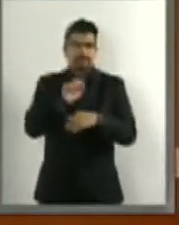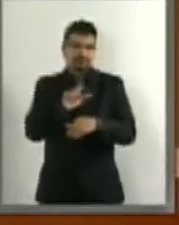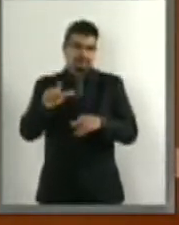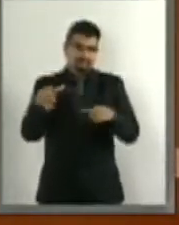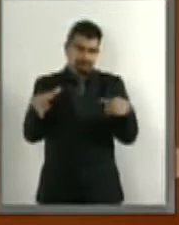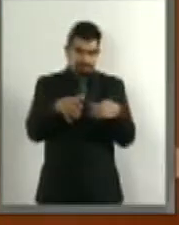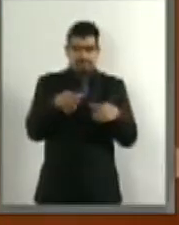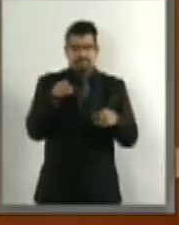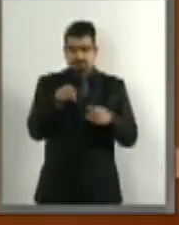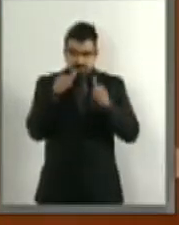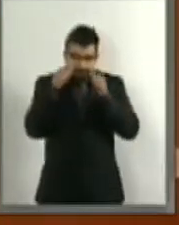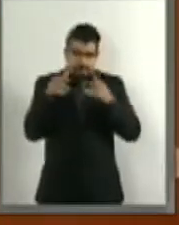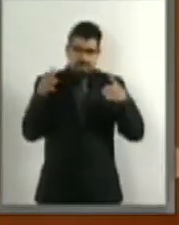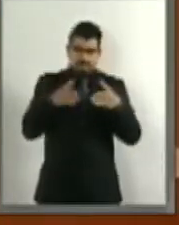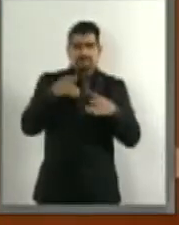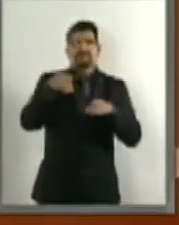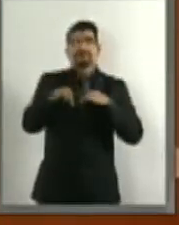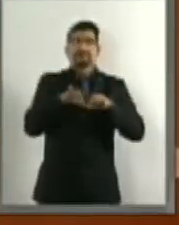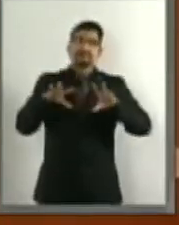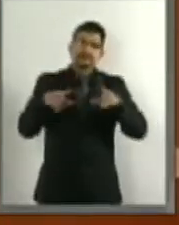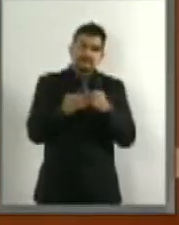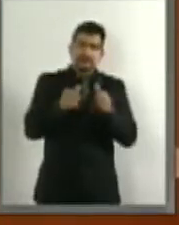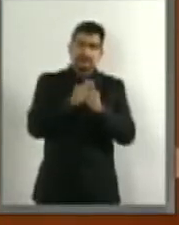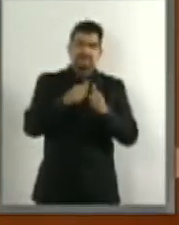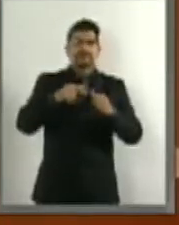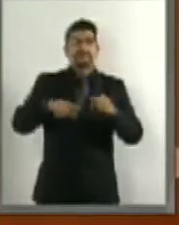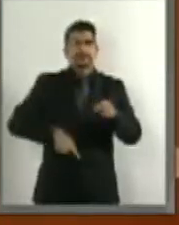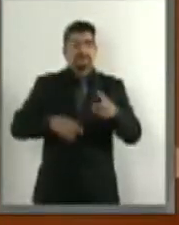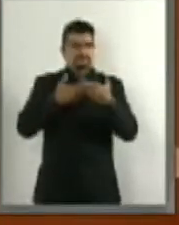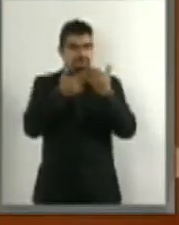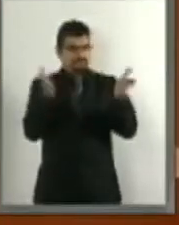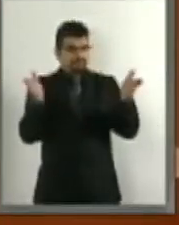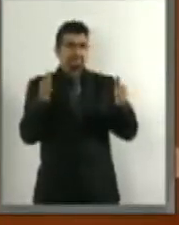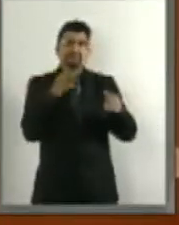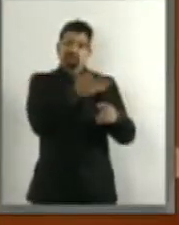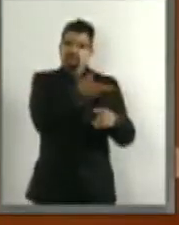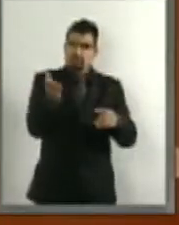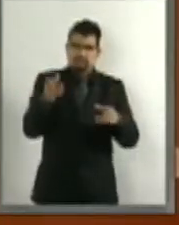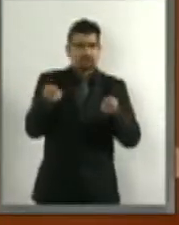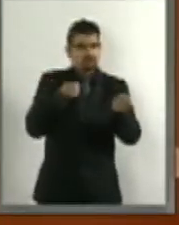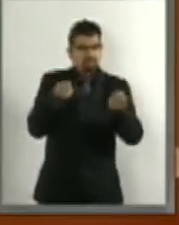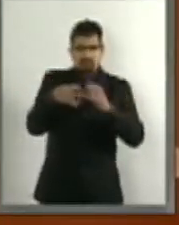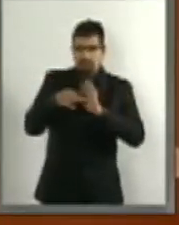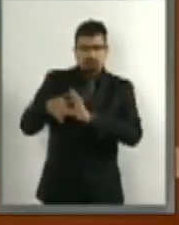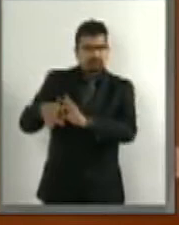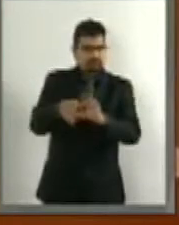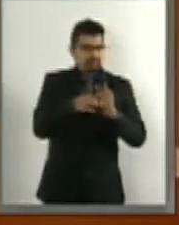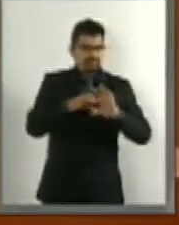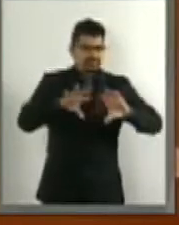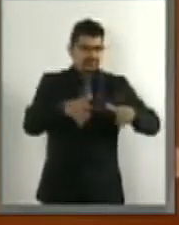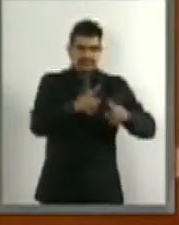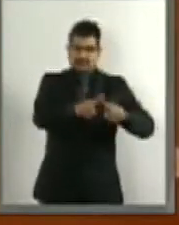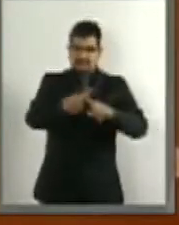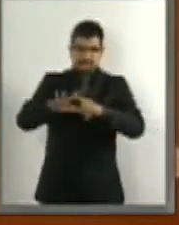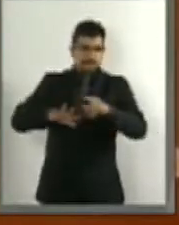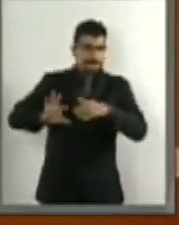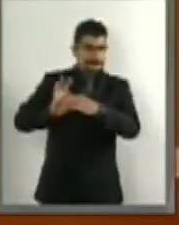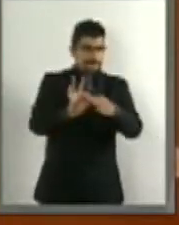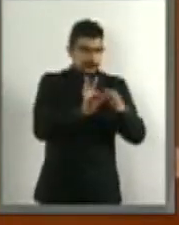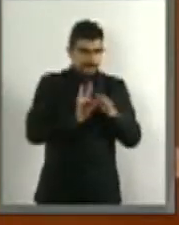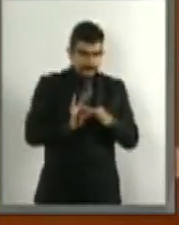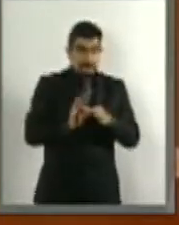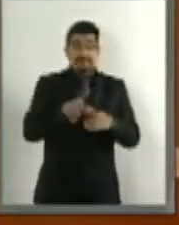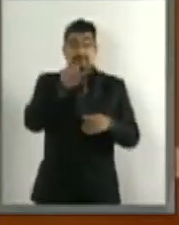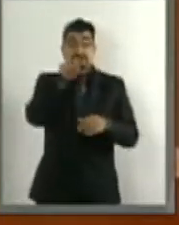impulsamos el trabajo bajo la figura de un gobierno abierto y una coordinación interinstitucional. Este